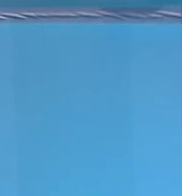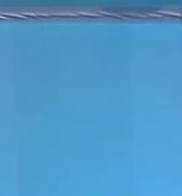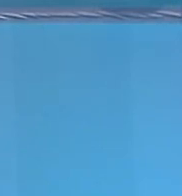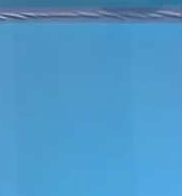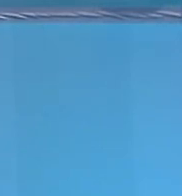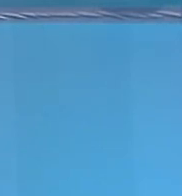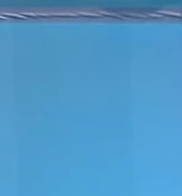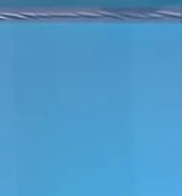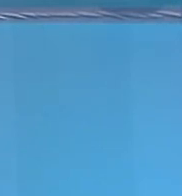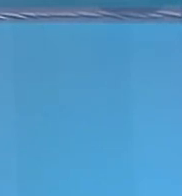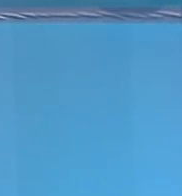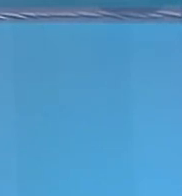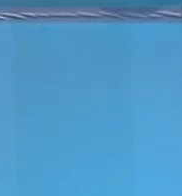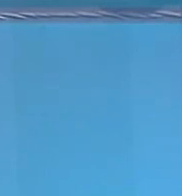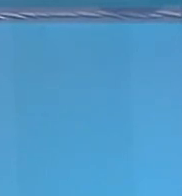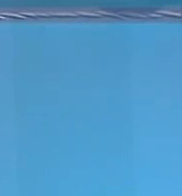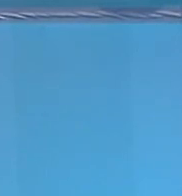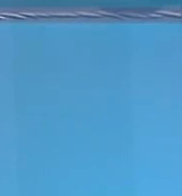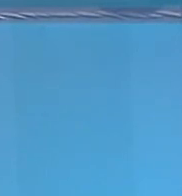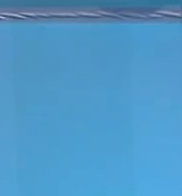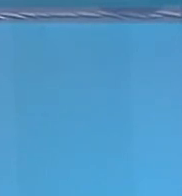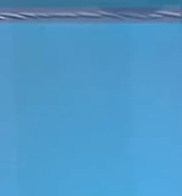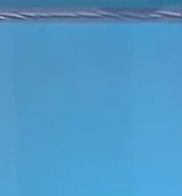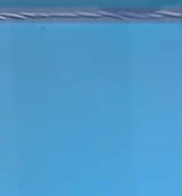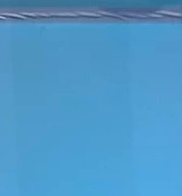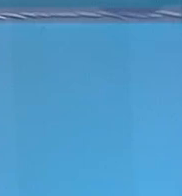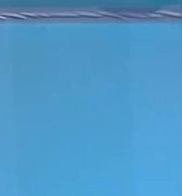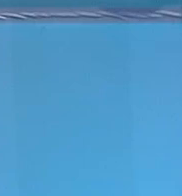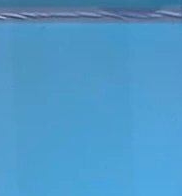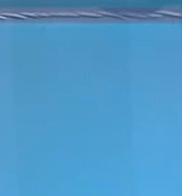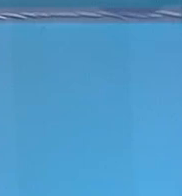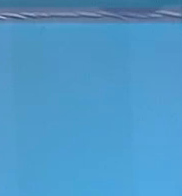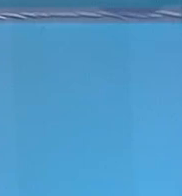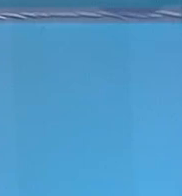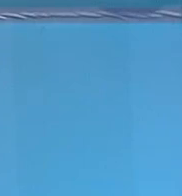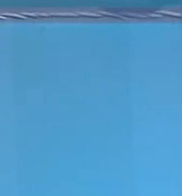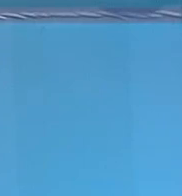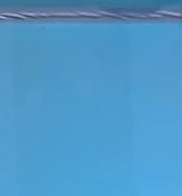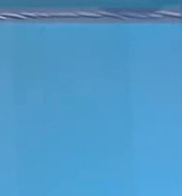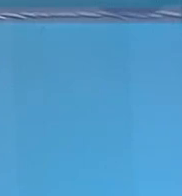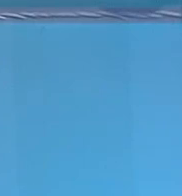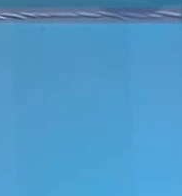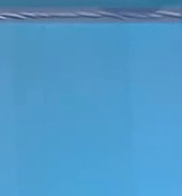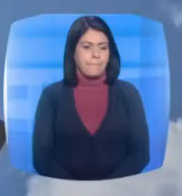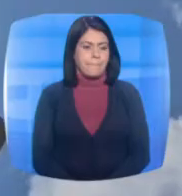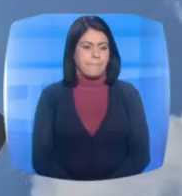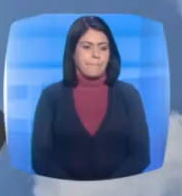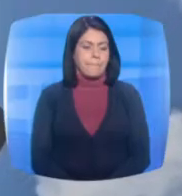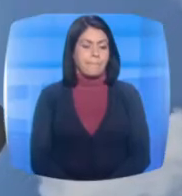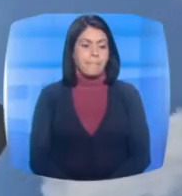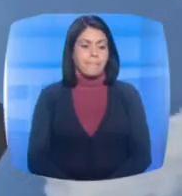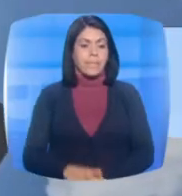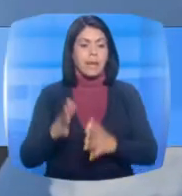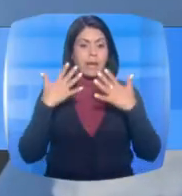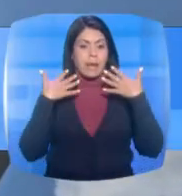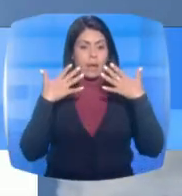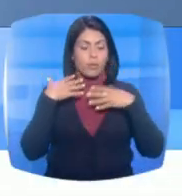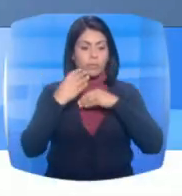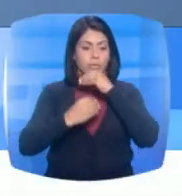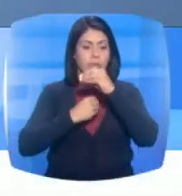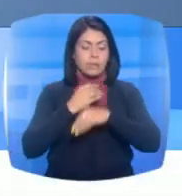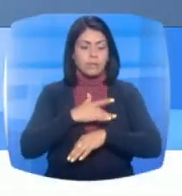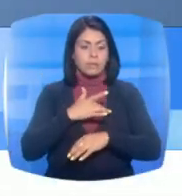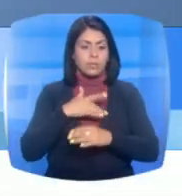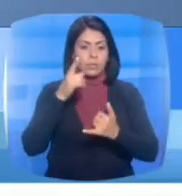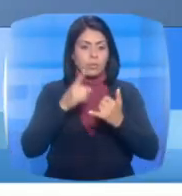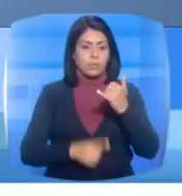con Colombia. Mientras tanto, en la zona de montaña se han presentado precipitaciones con granizo. La ola de calor se ha